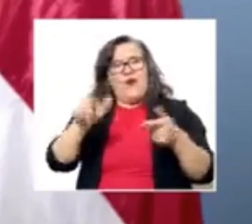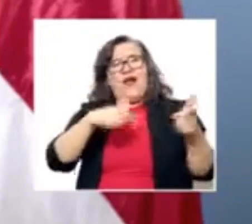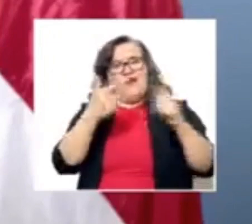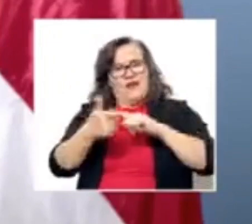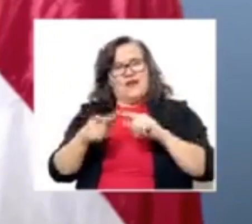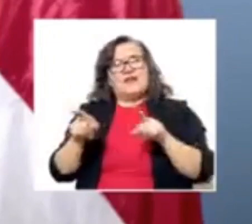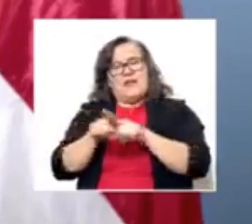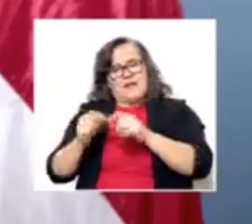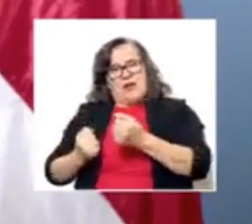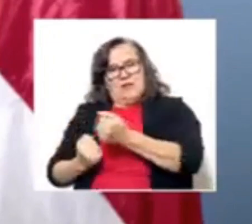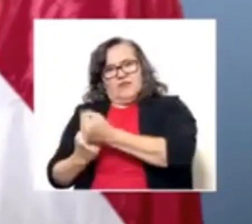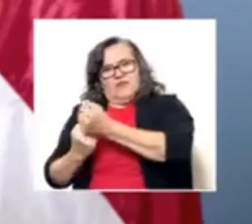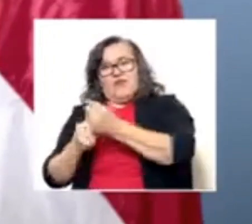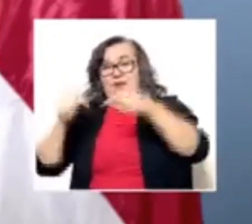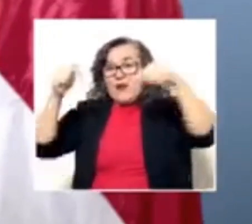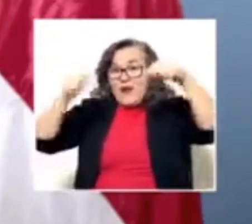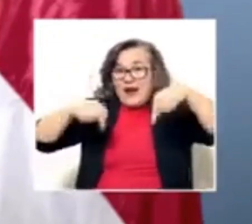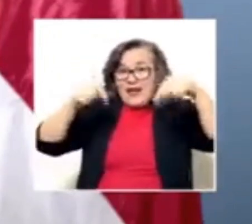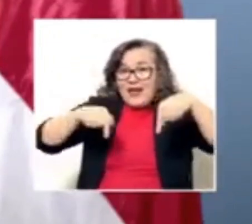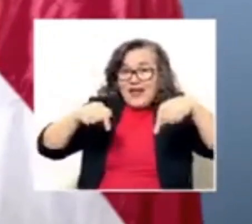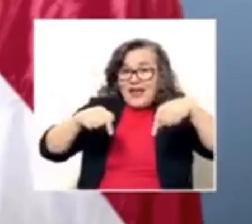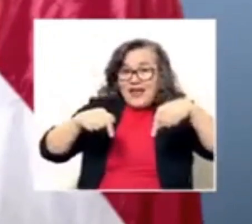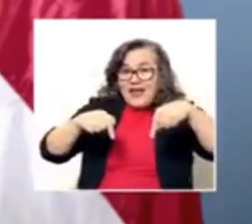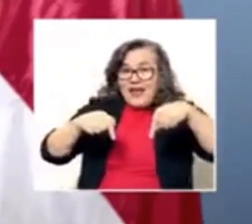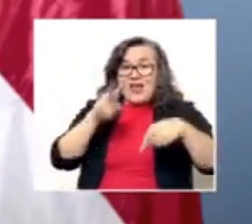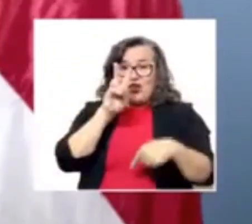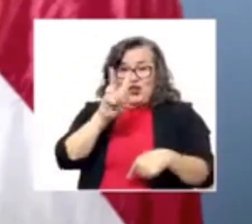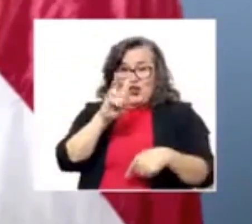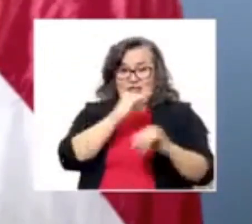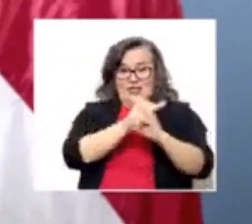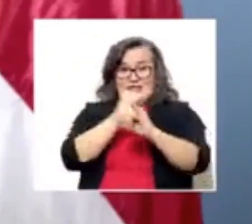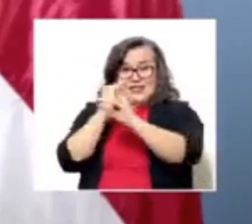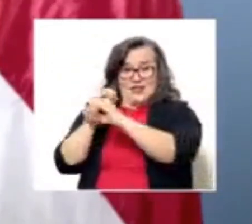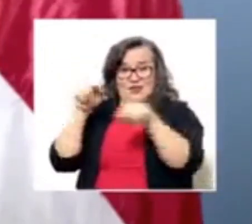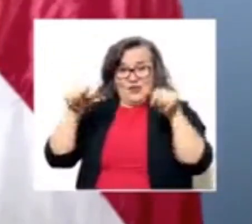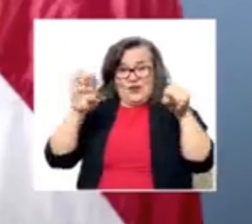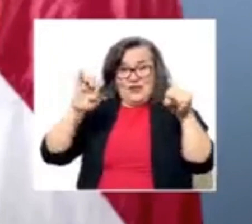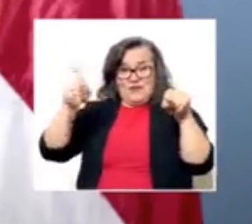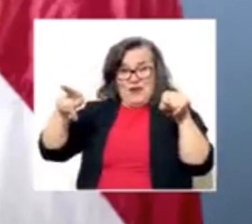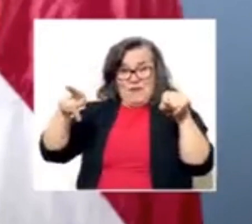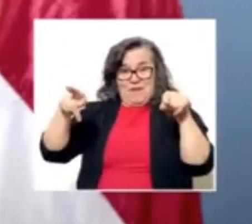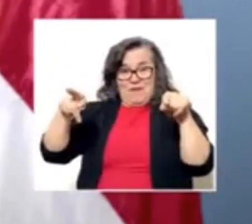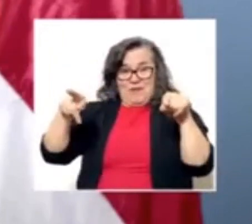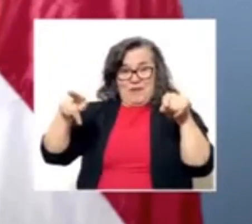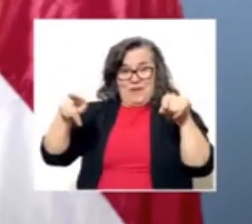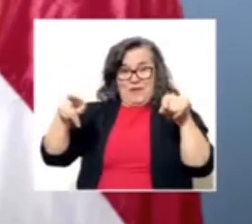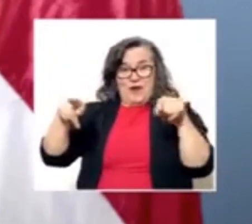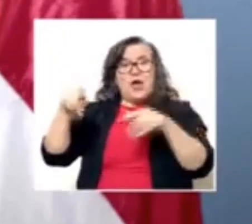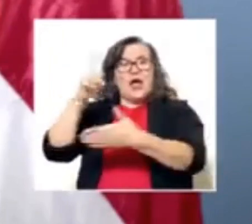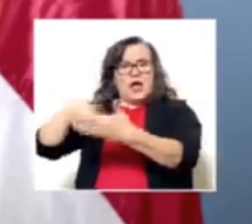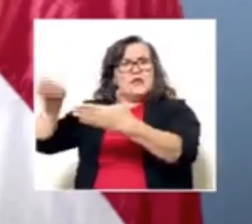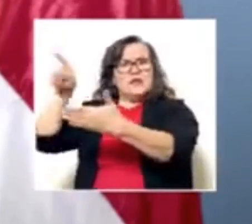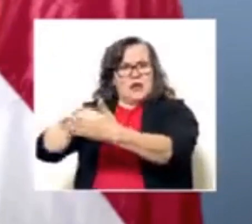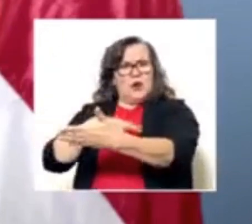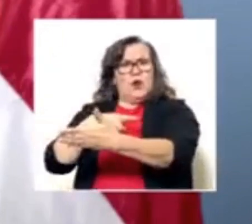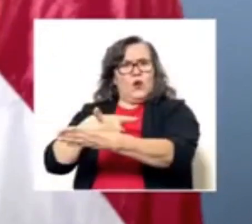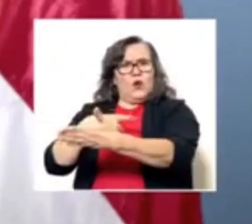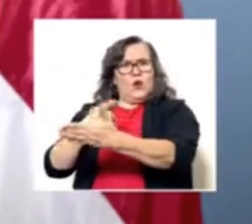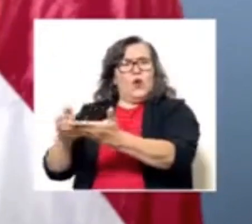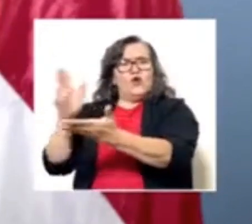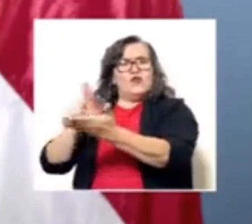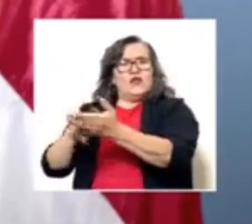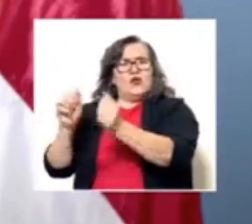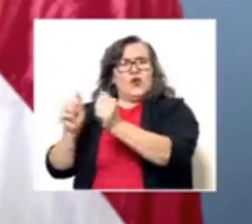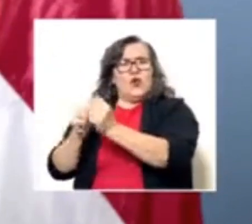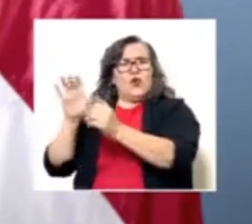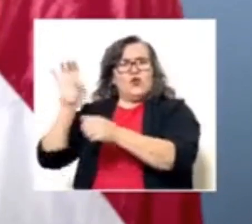empujando también. Pero aquí, dos instituciones del Estado, el MEP canceló un contrato con los